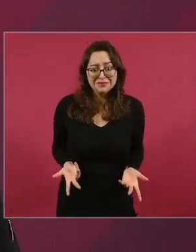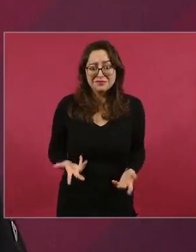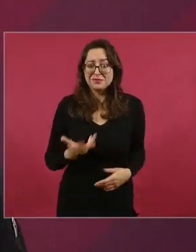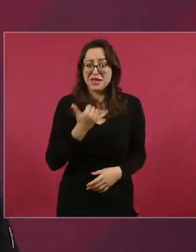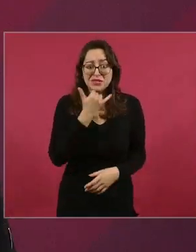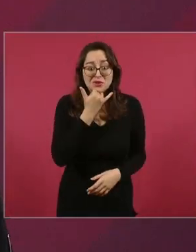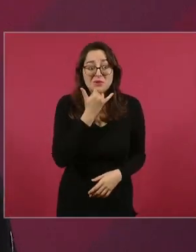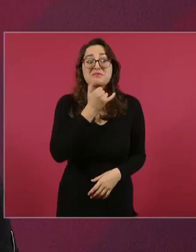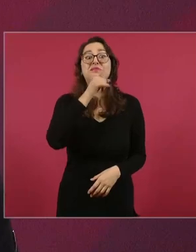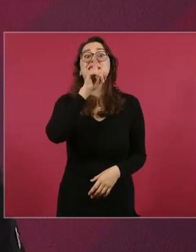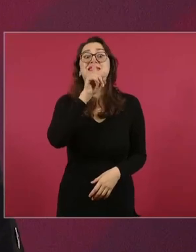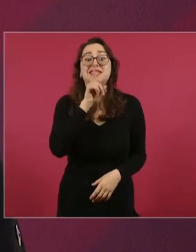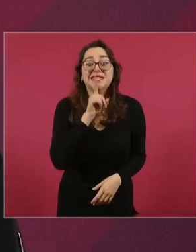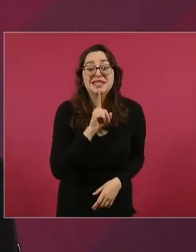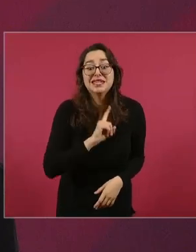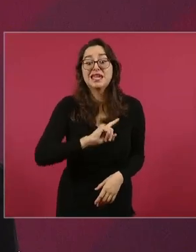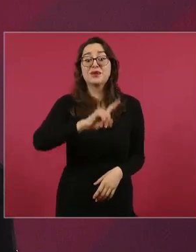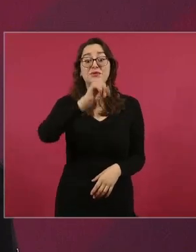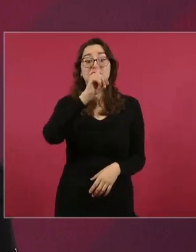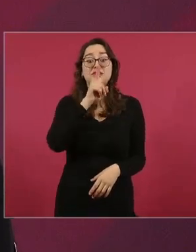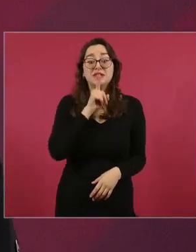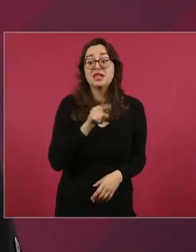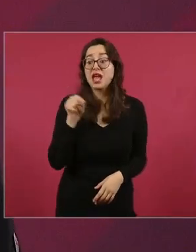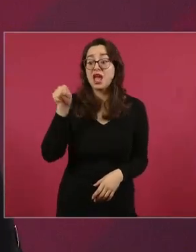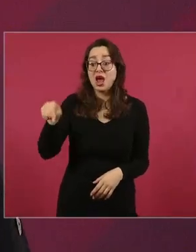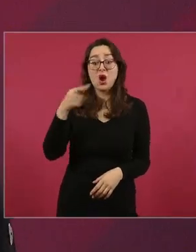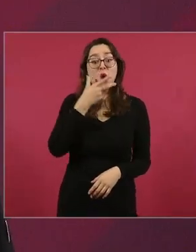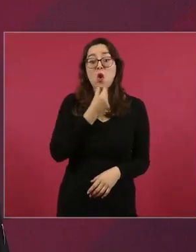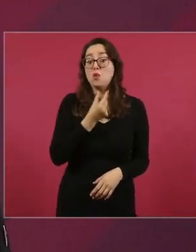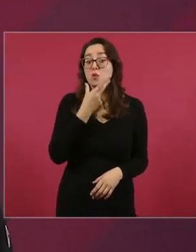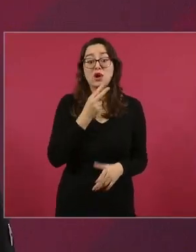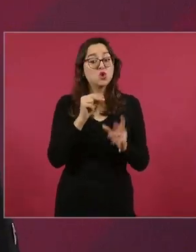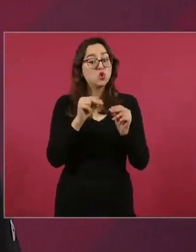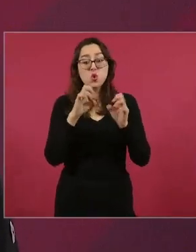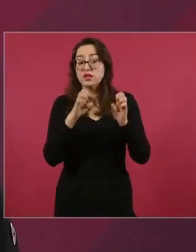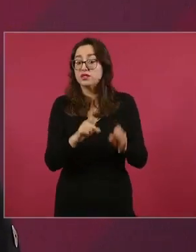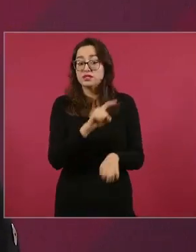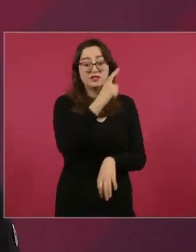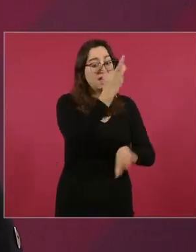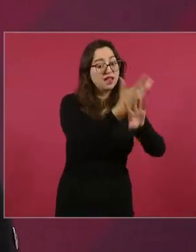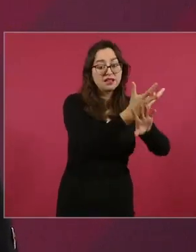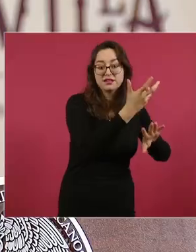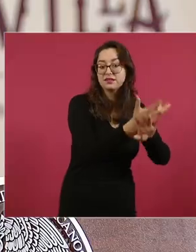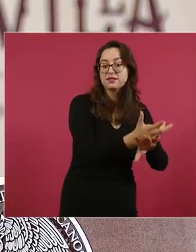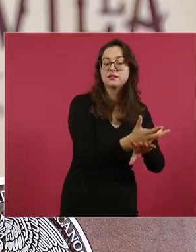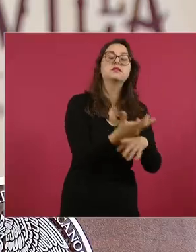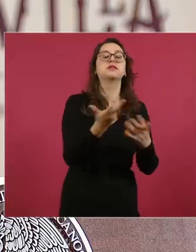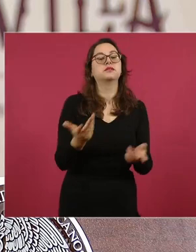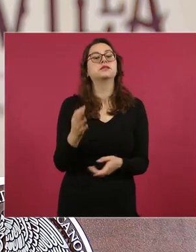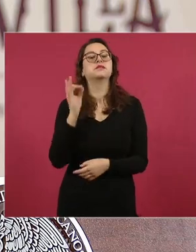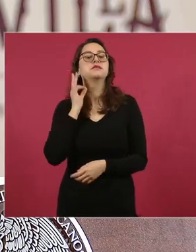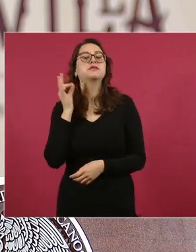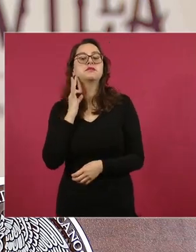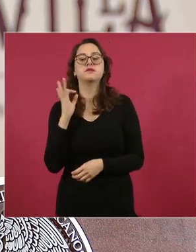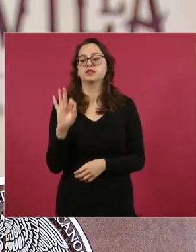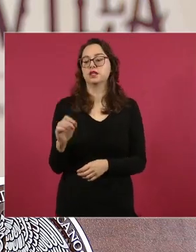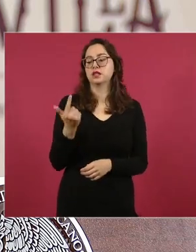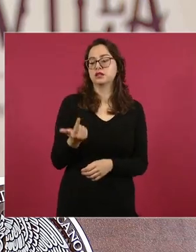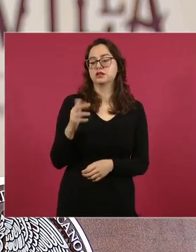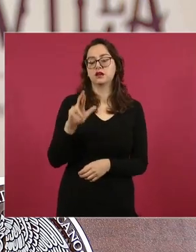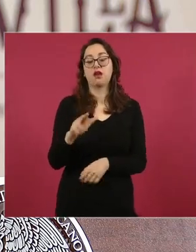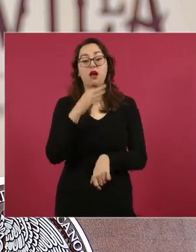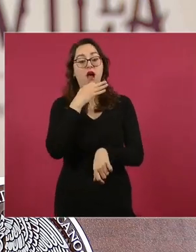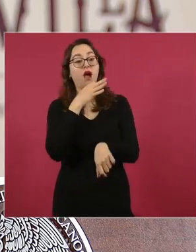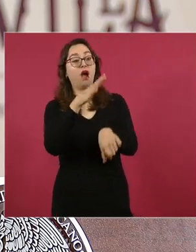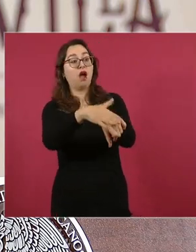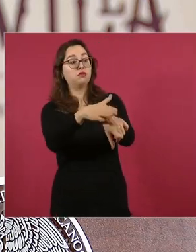aclarar esto, es falso que René N. fue detenido en otro país. A través de un comunicado, la Fiscalía General de la República informó que